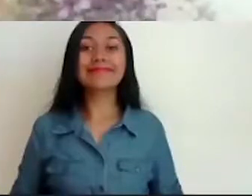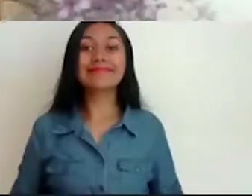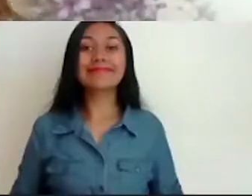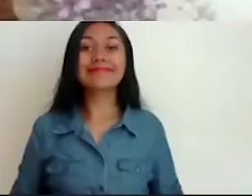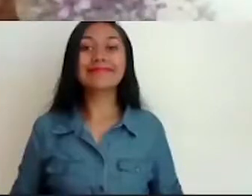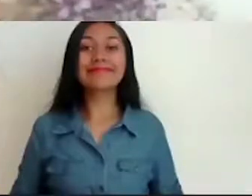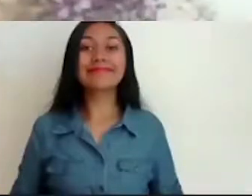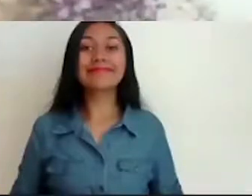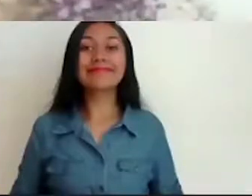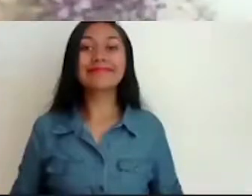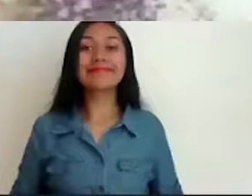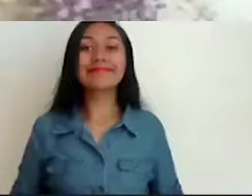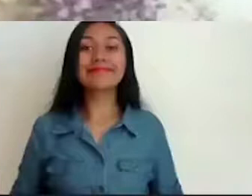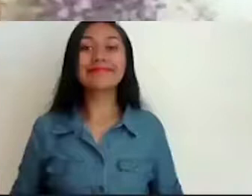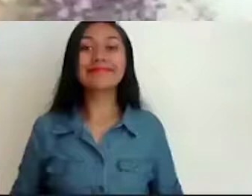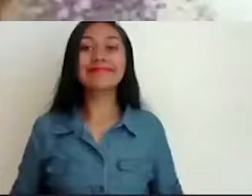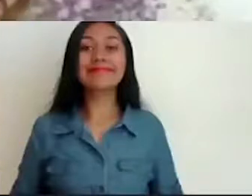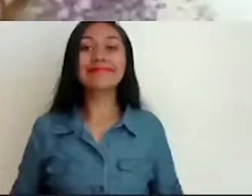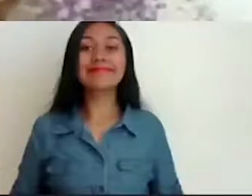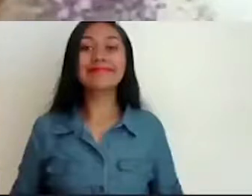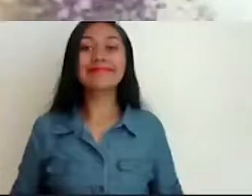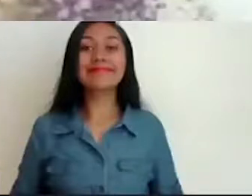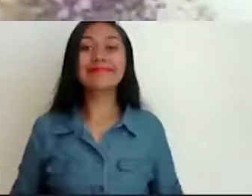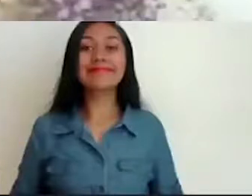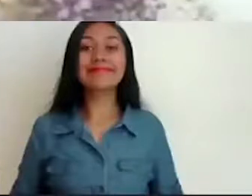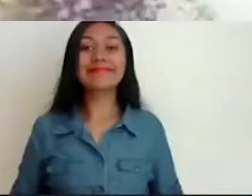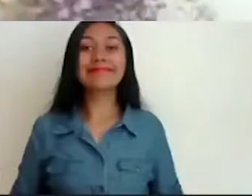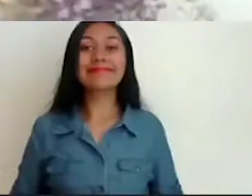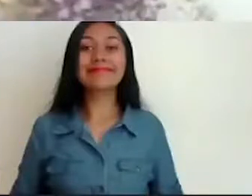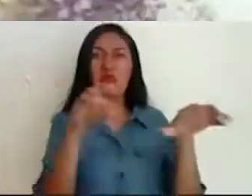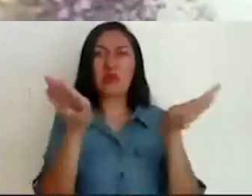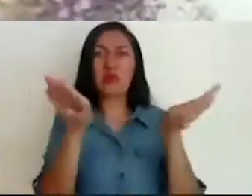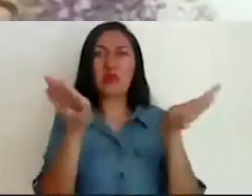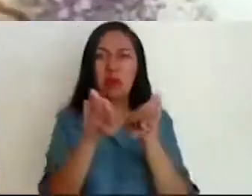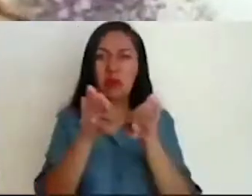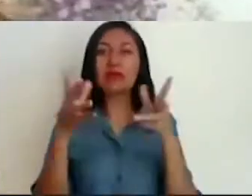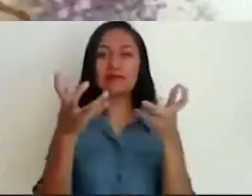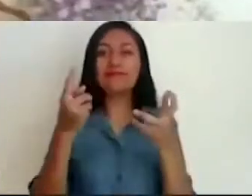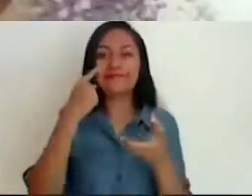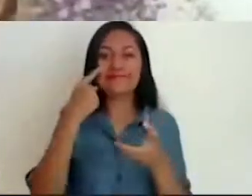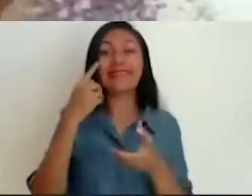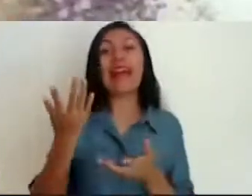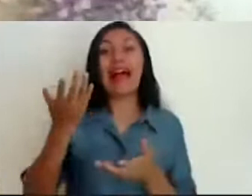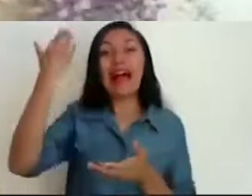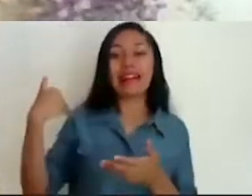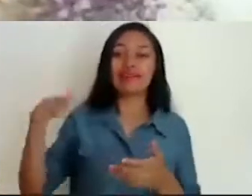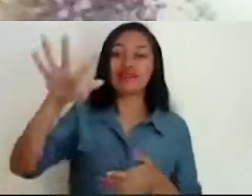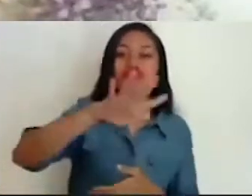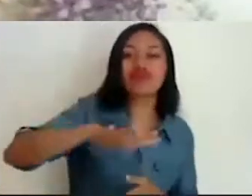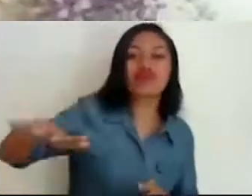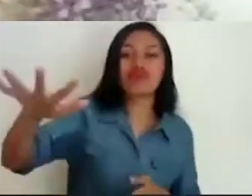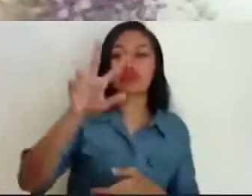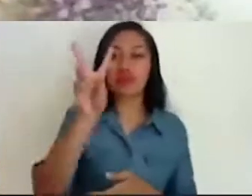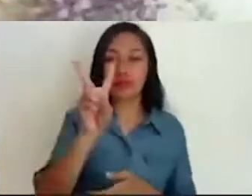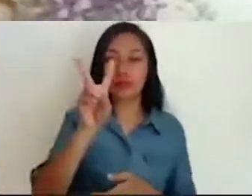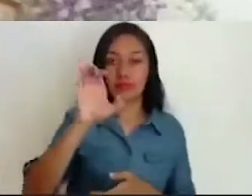plaga a bordo de un barco otomano. De un barco otomano que llegó a la laguna de Venecia en 1793 y gracias a las estrictas medidas